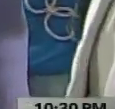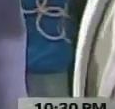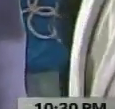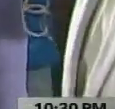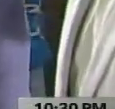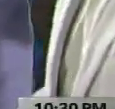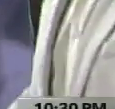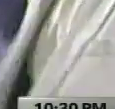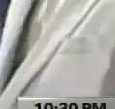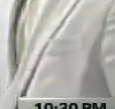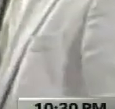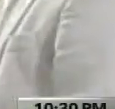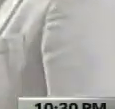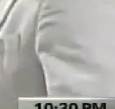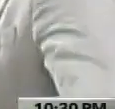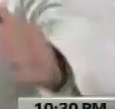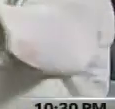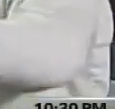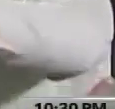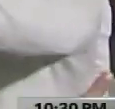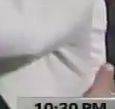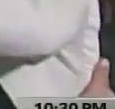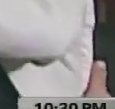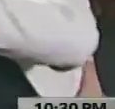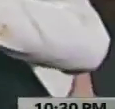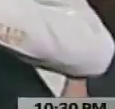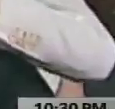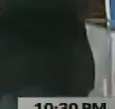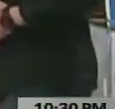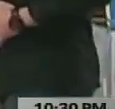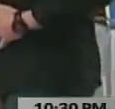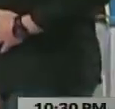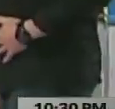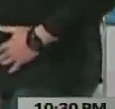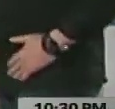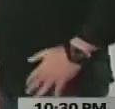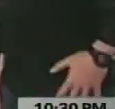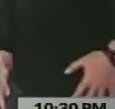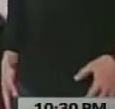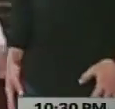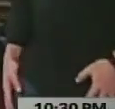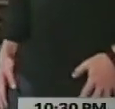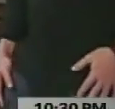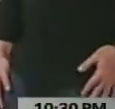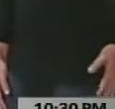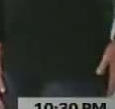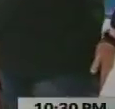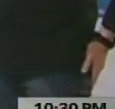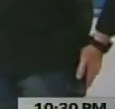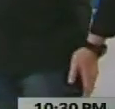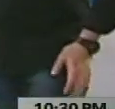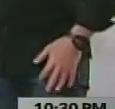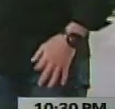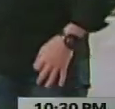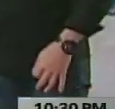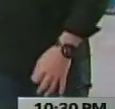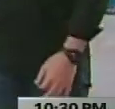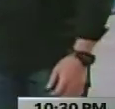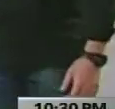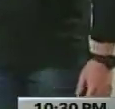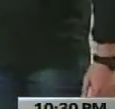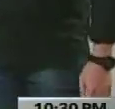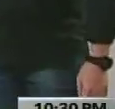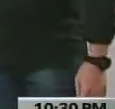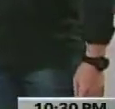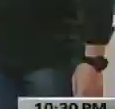No. Tú si acaso cantas, mira. Aprendió a bailar joropo. ¿Sí? Sí, el otro día. Aprendió a bailar joropo. Con la Compañía Nacional de